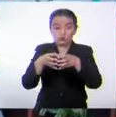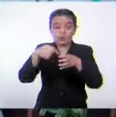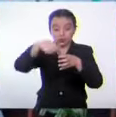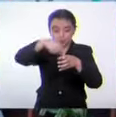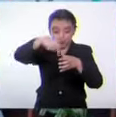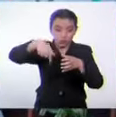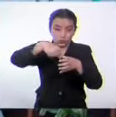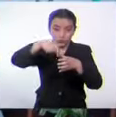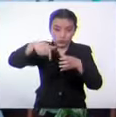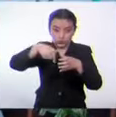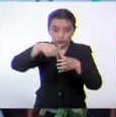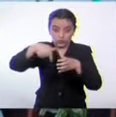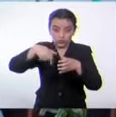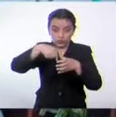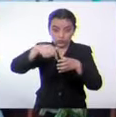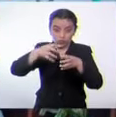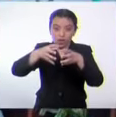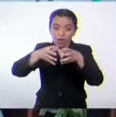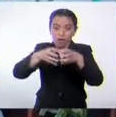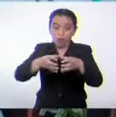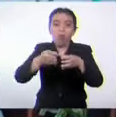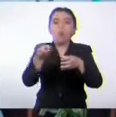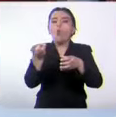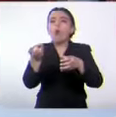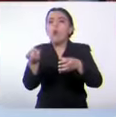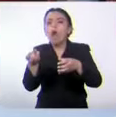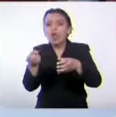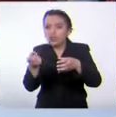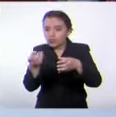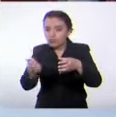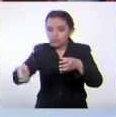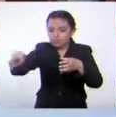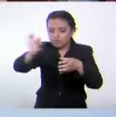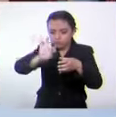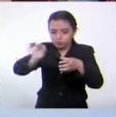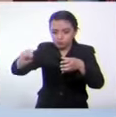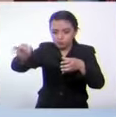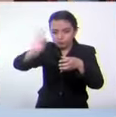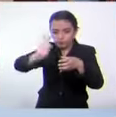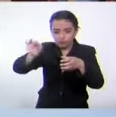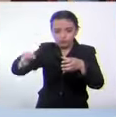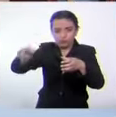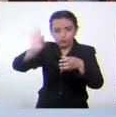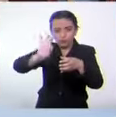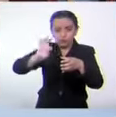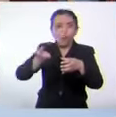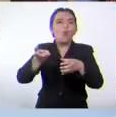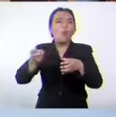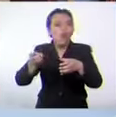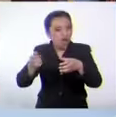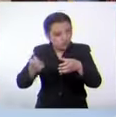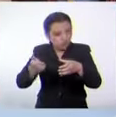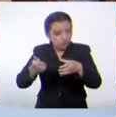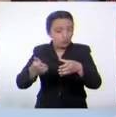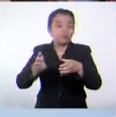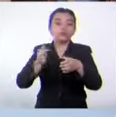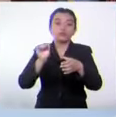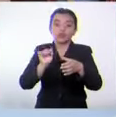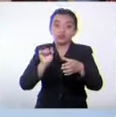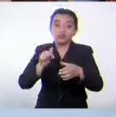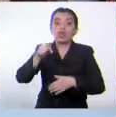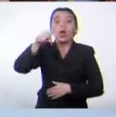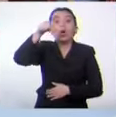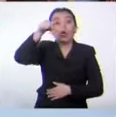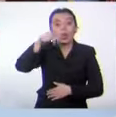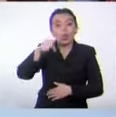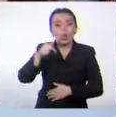de soluto que se encuentra en el disolvente. En esta ocasión estudiaremos las unidades físicas